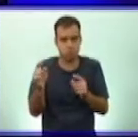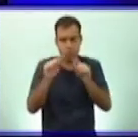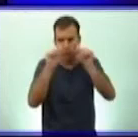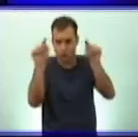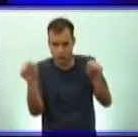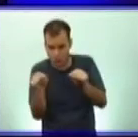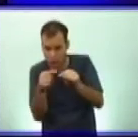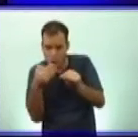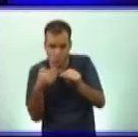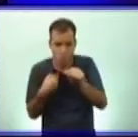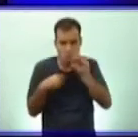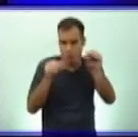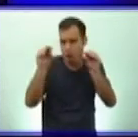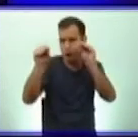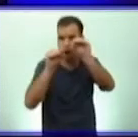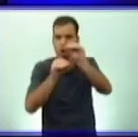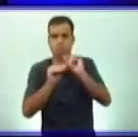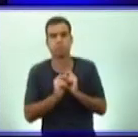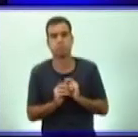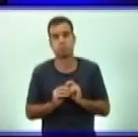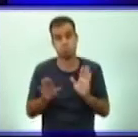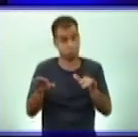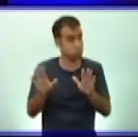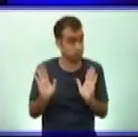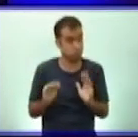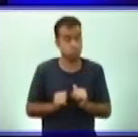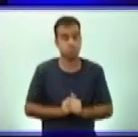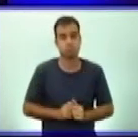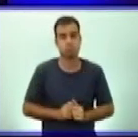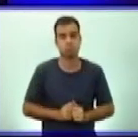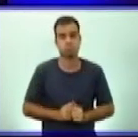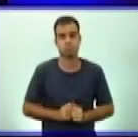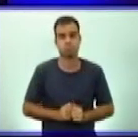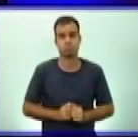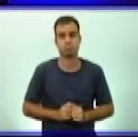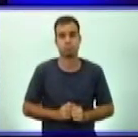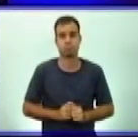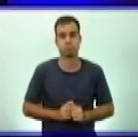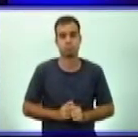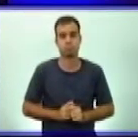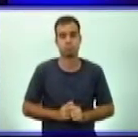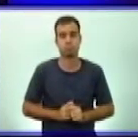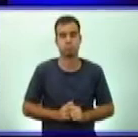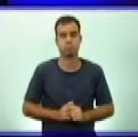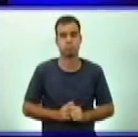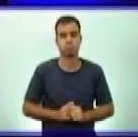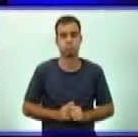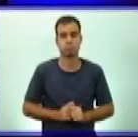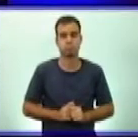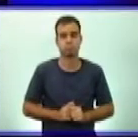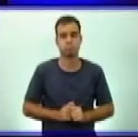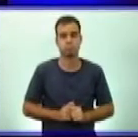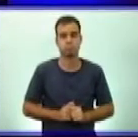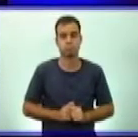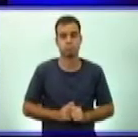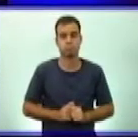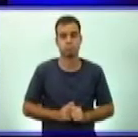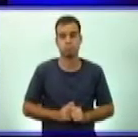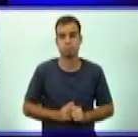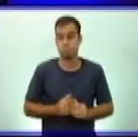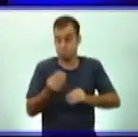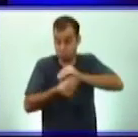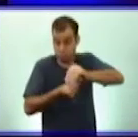elementos que los componen. Hay otros elementos presentes en el circuito, pero las transformaciones de energía